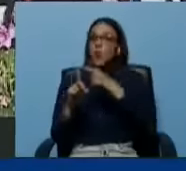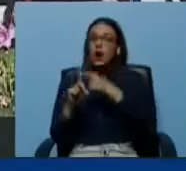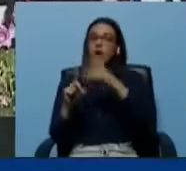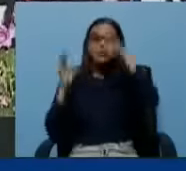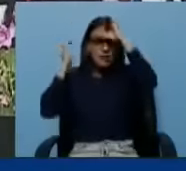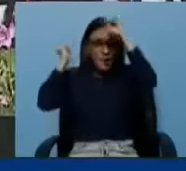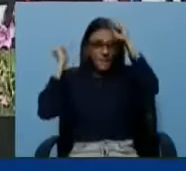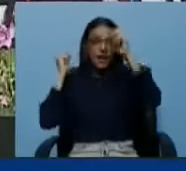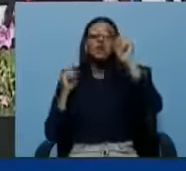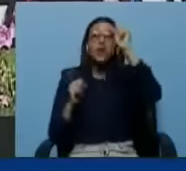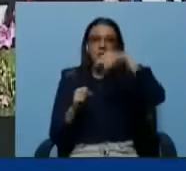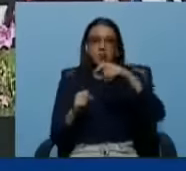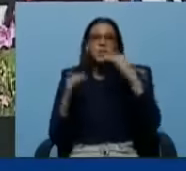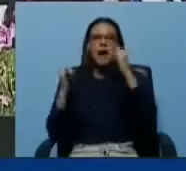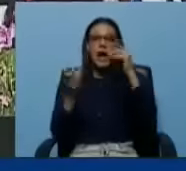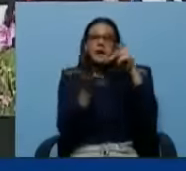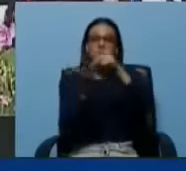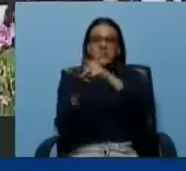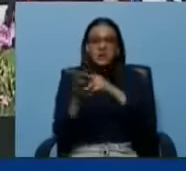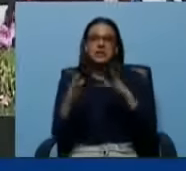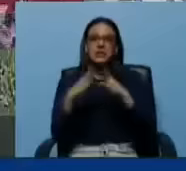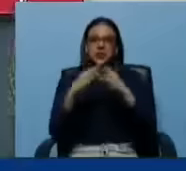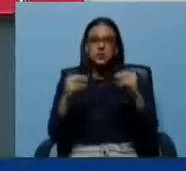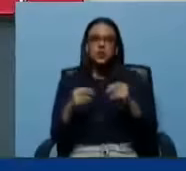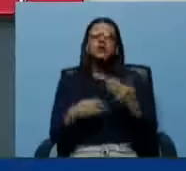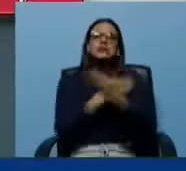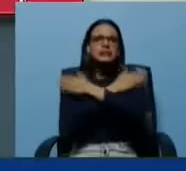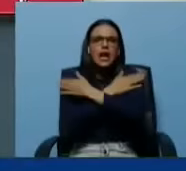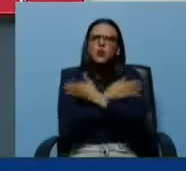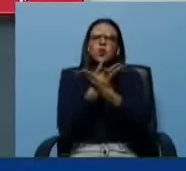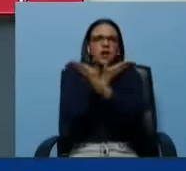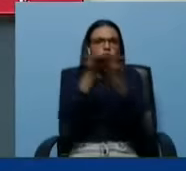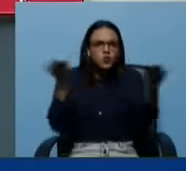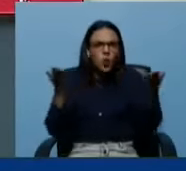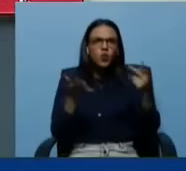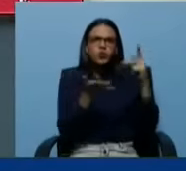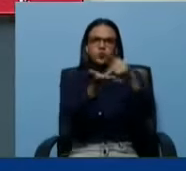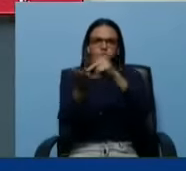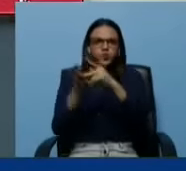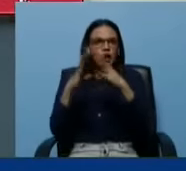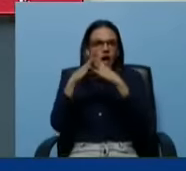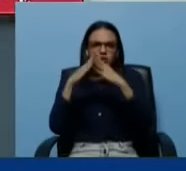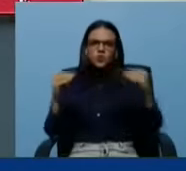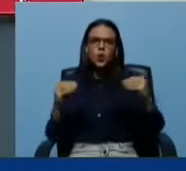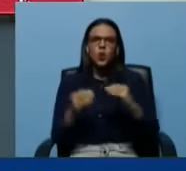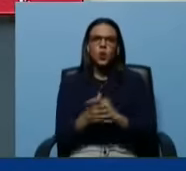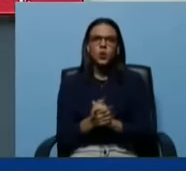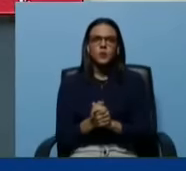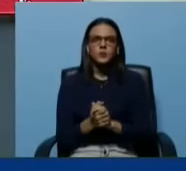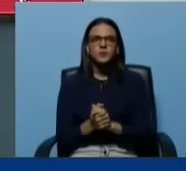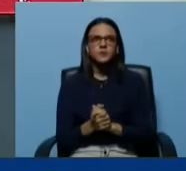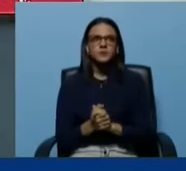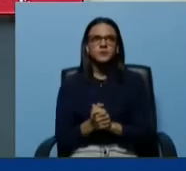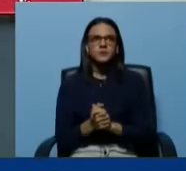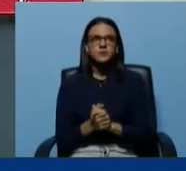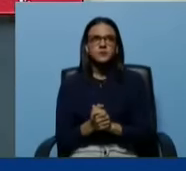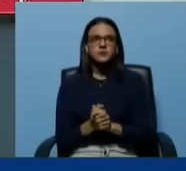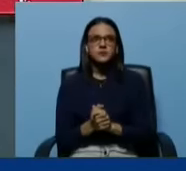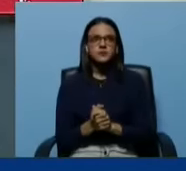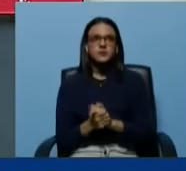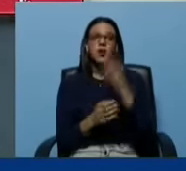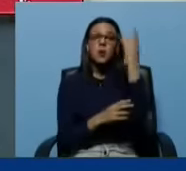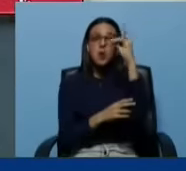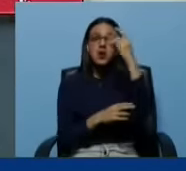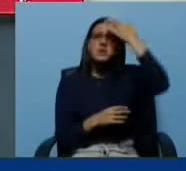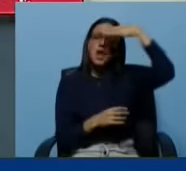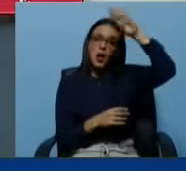del ALBA, un saludo pues solidario. Antigua y Barbuda, Bolivia,